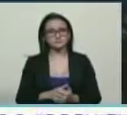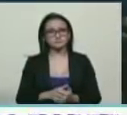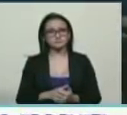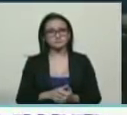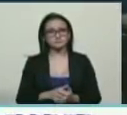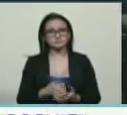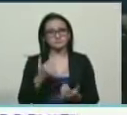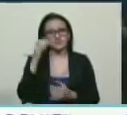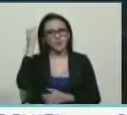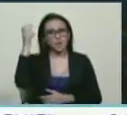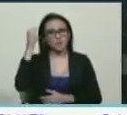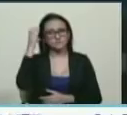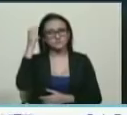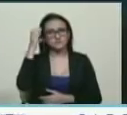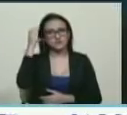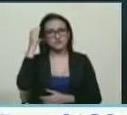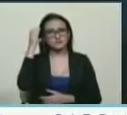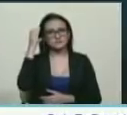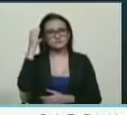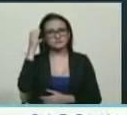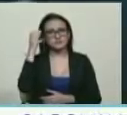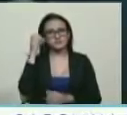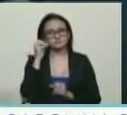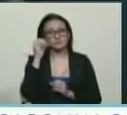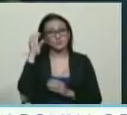una conciencia como nunca antes.